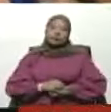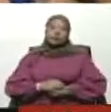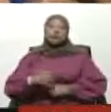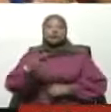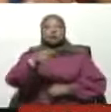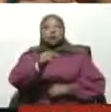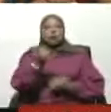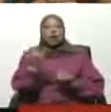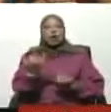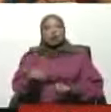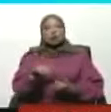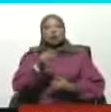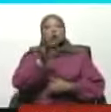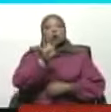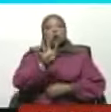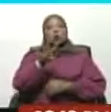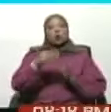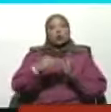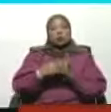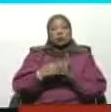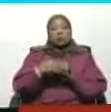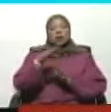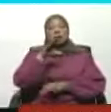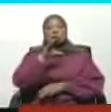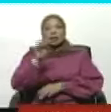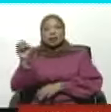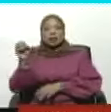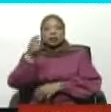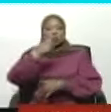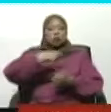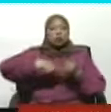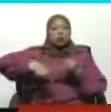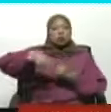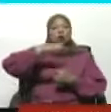Tenemos en este momento 4.500 circuitos comunales.